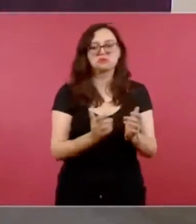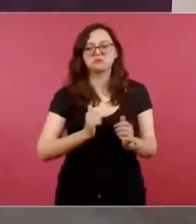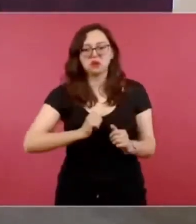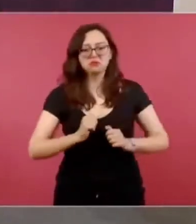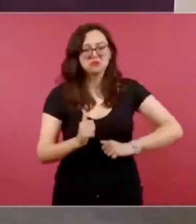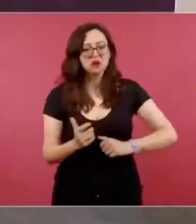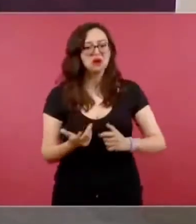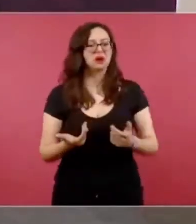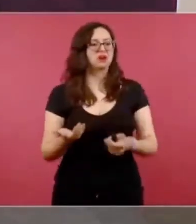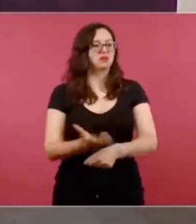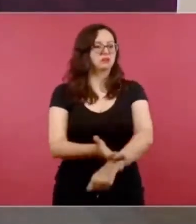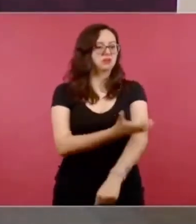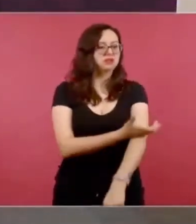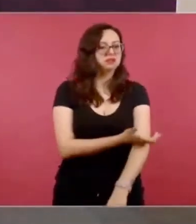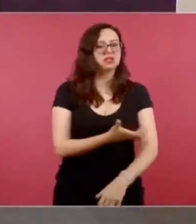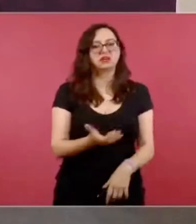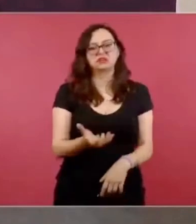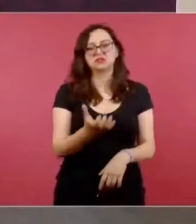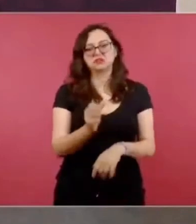Salinas de Gortari.